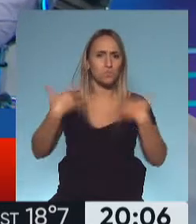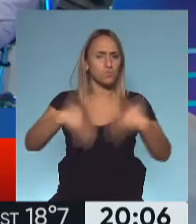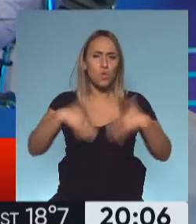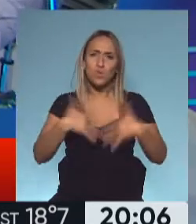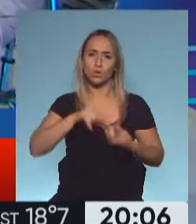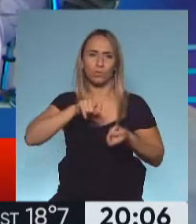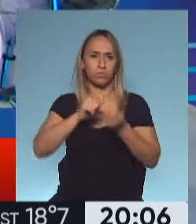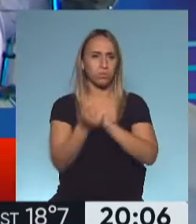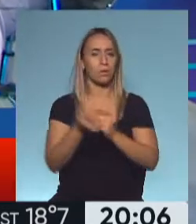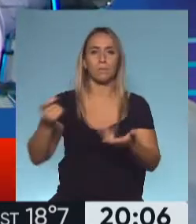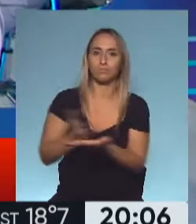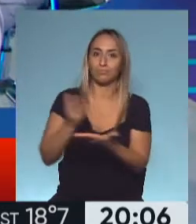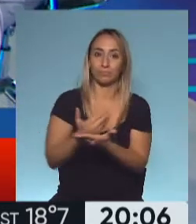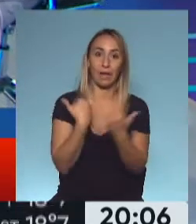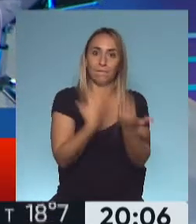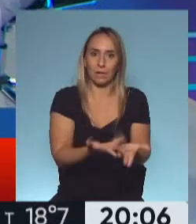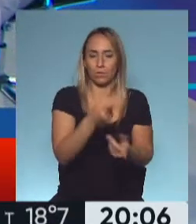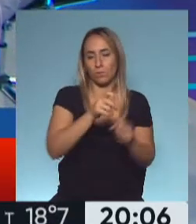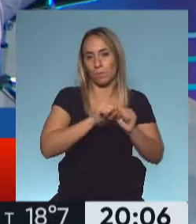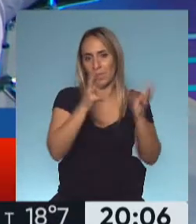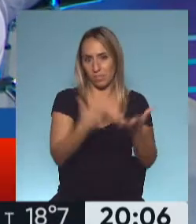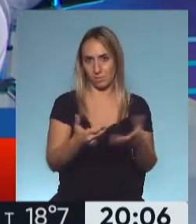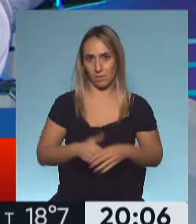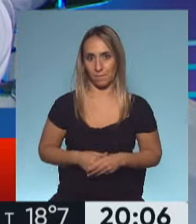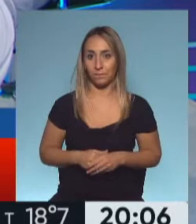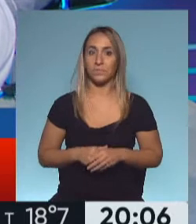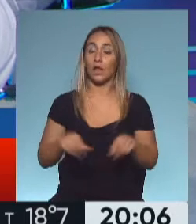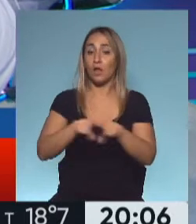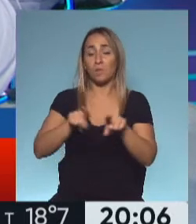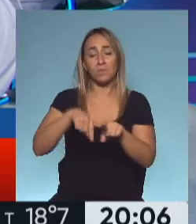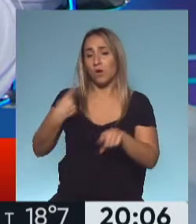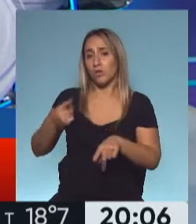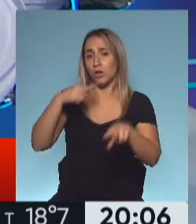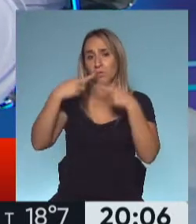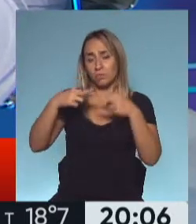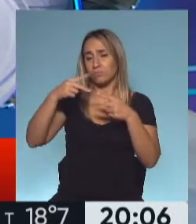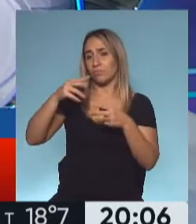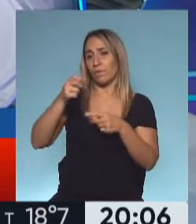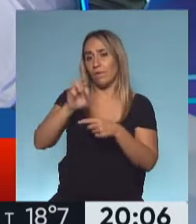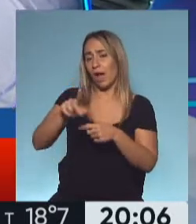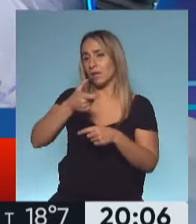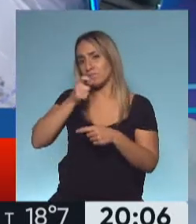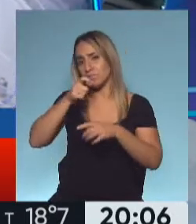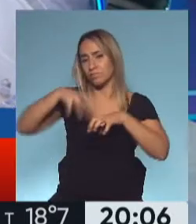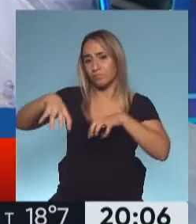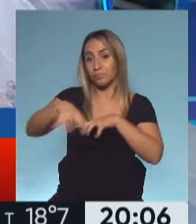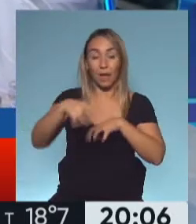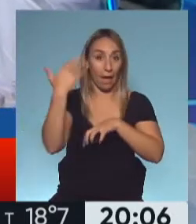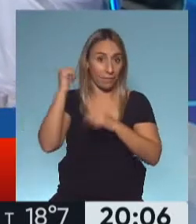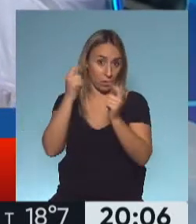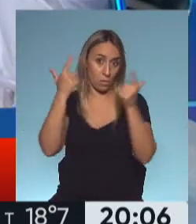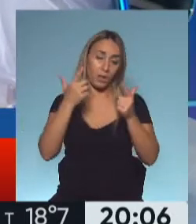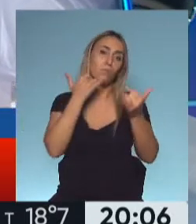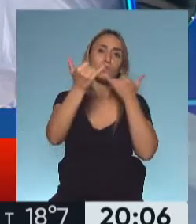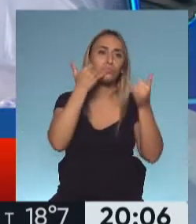para producir en el marco de la pandemia. Sí, como tantos locales gastronómicos que no tenían entre sus principales recursos la venta por